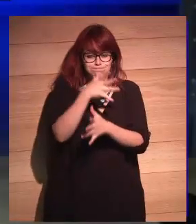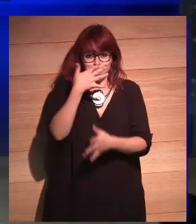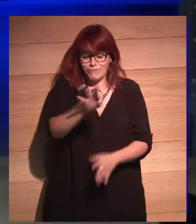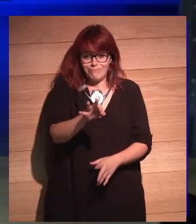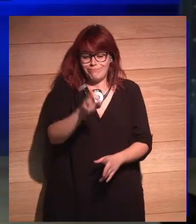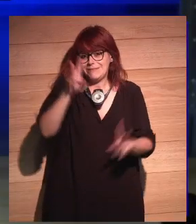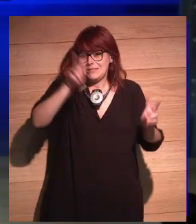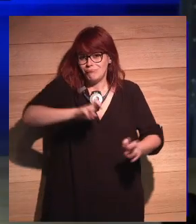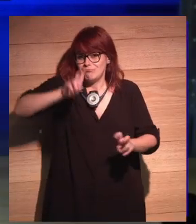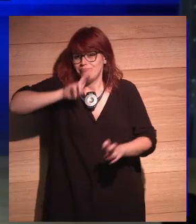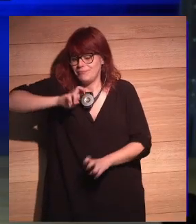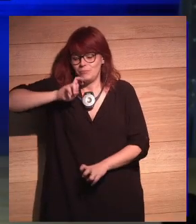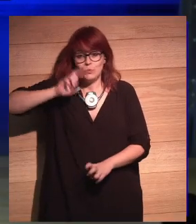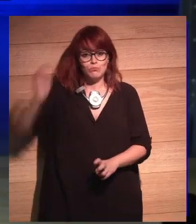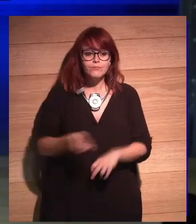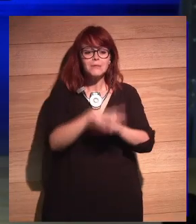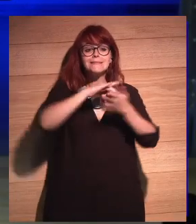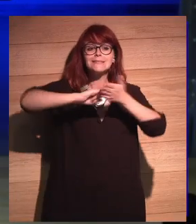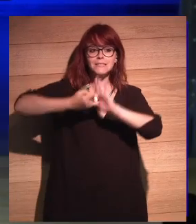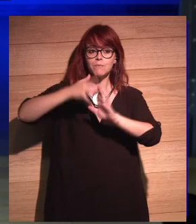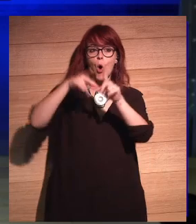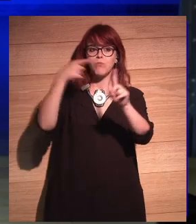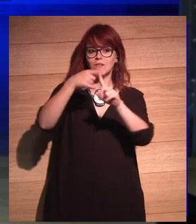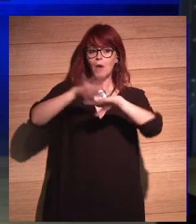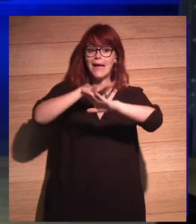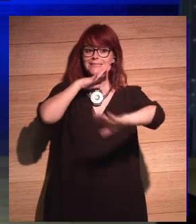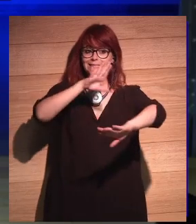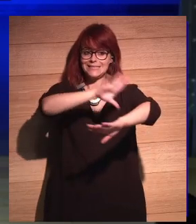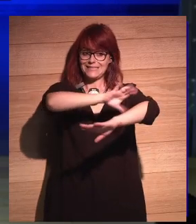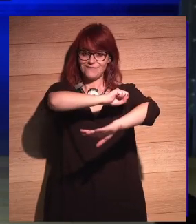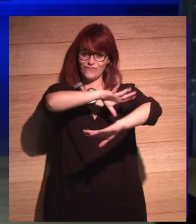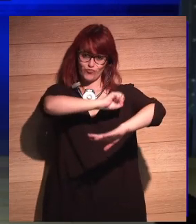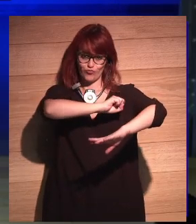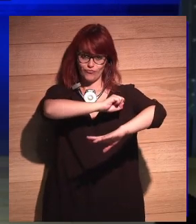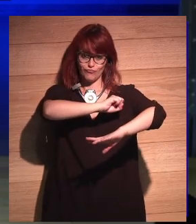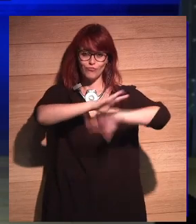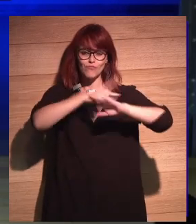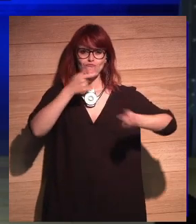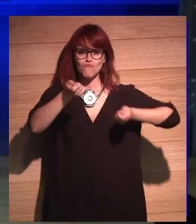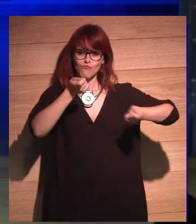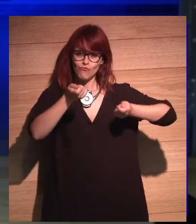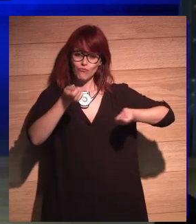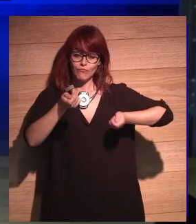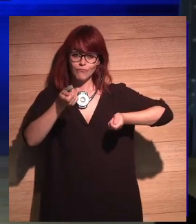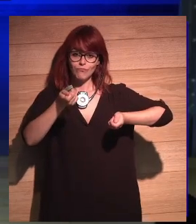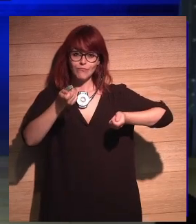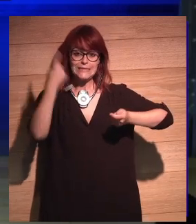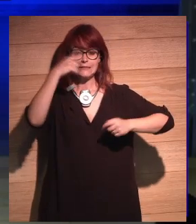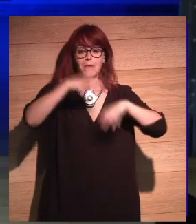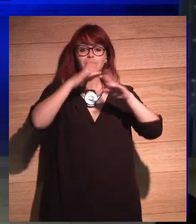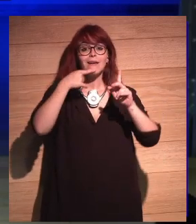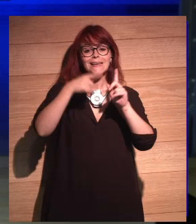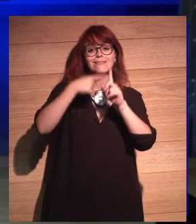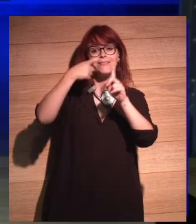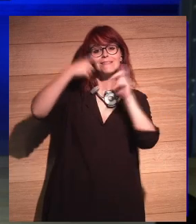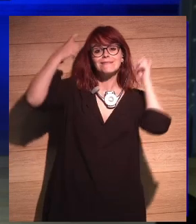es un sistema para medir la tensión y lo que hace es, aumenta la